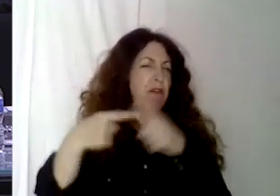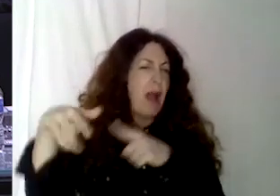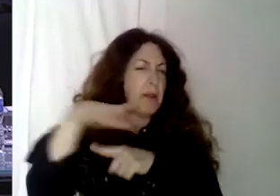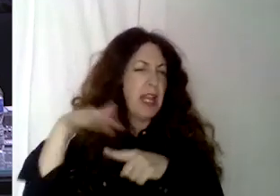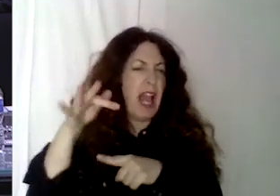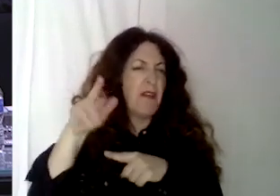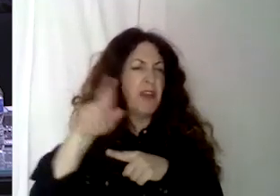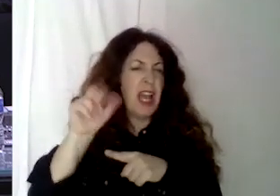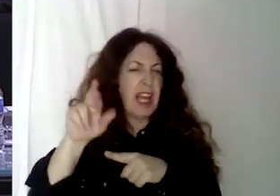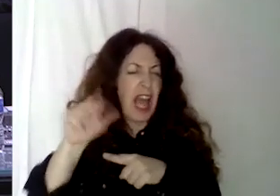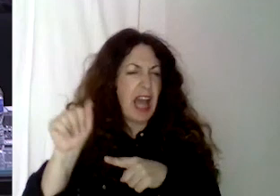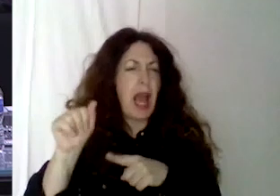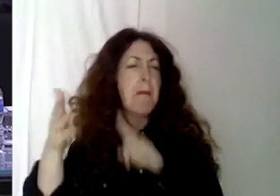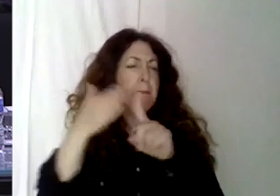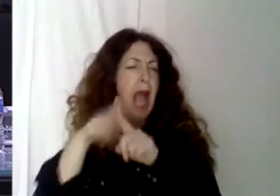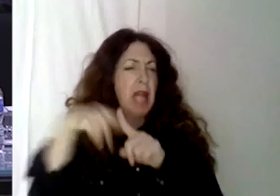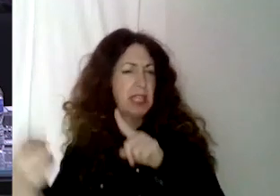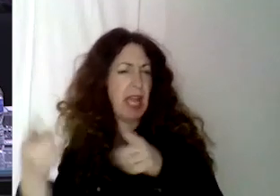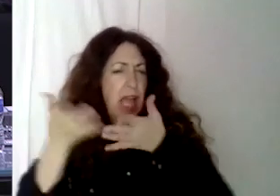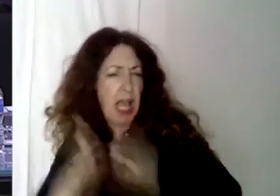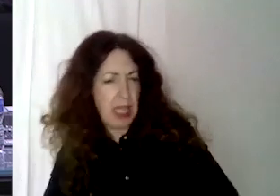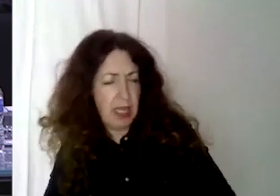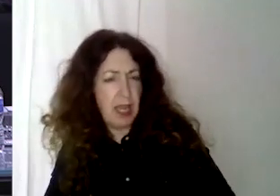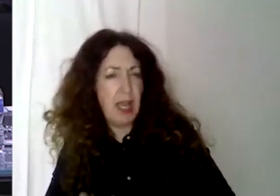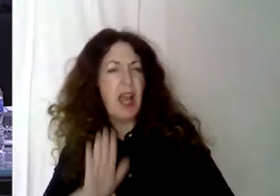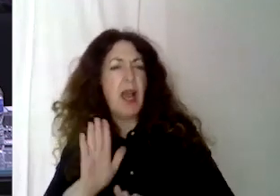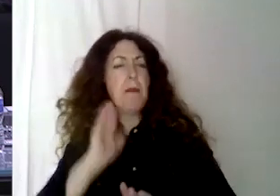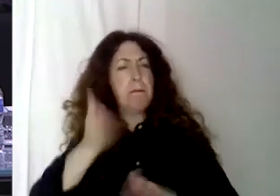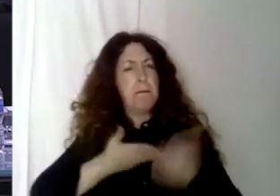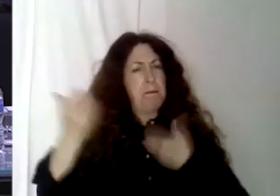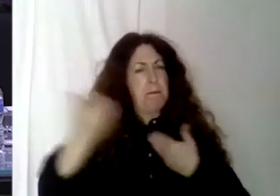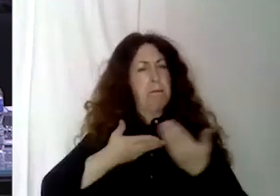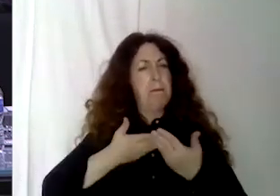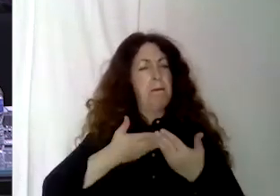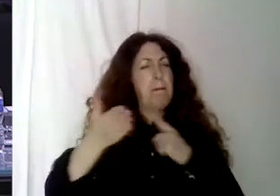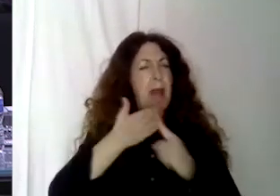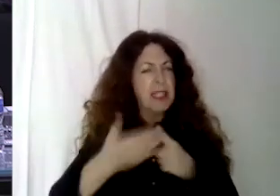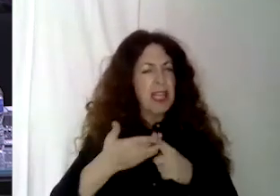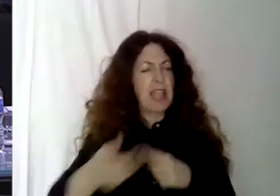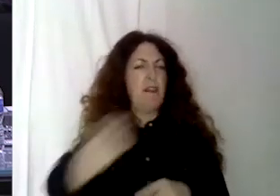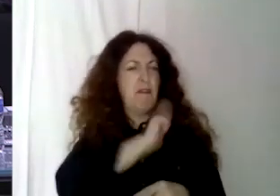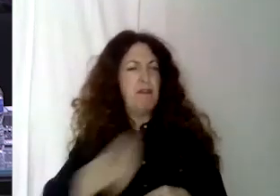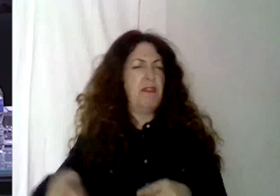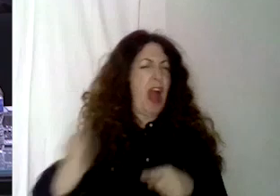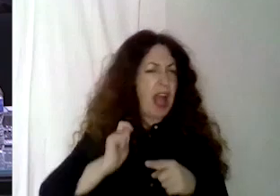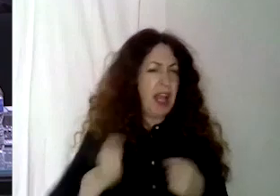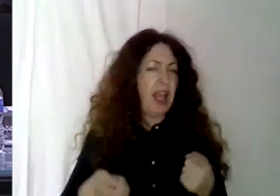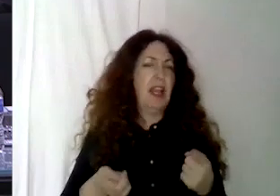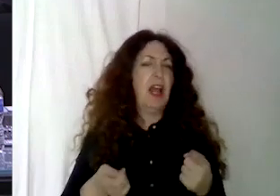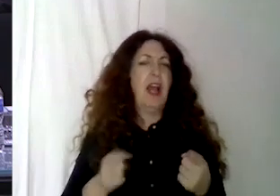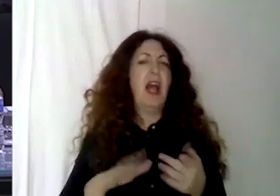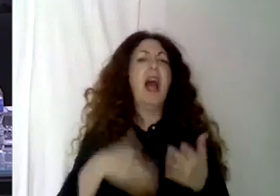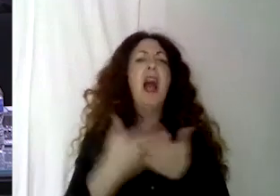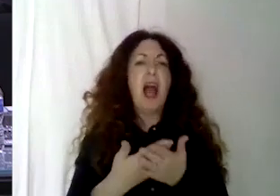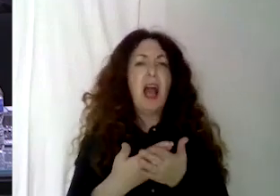hija, se maltrata a él mismo, modo Pasolini, ¿no? Se flagela hasta extremos de